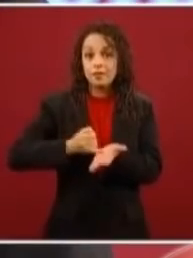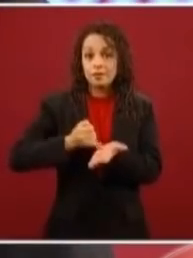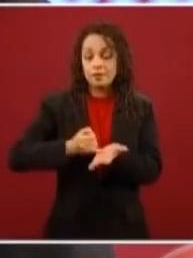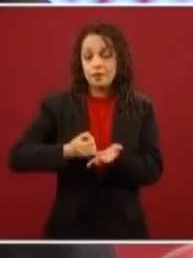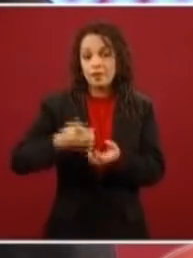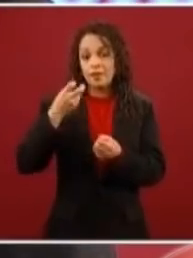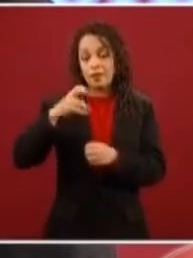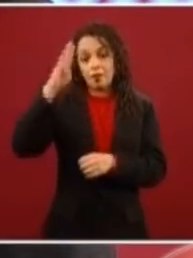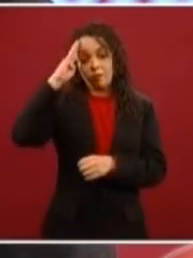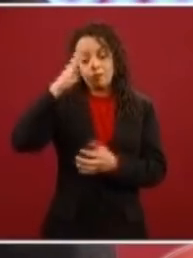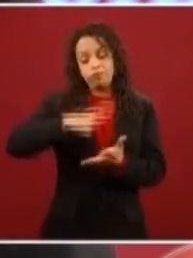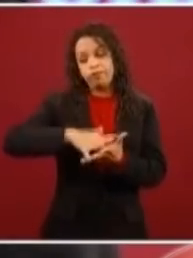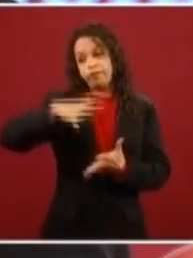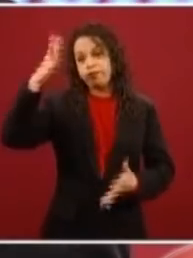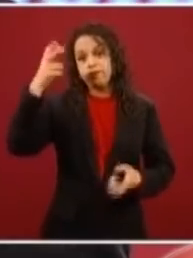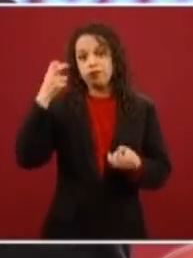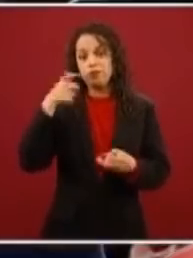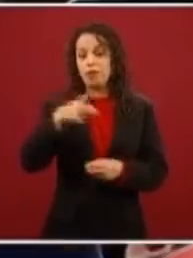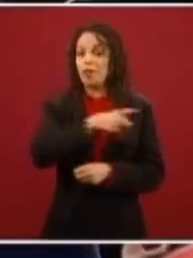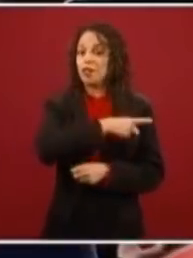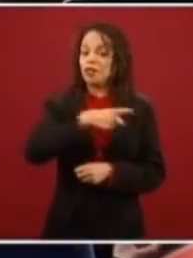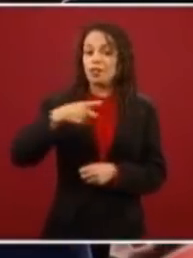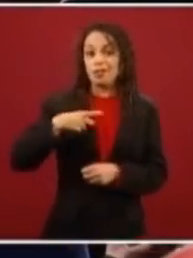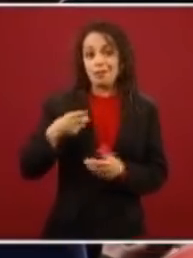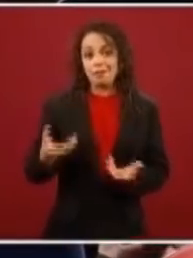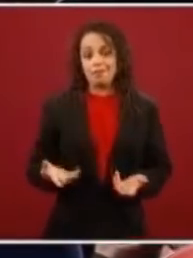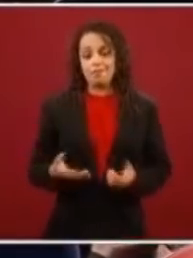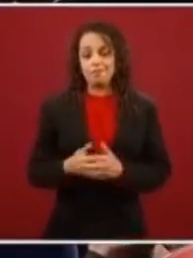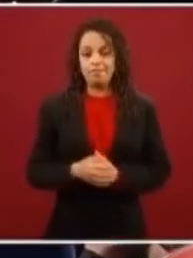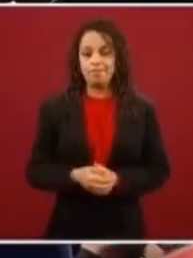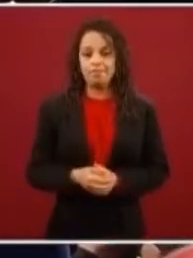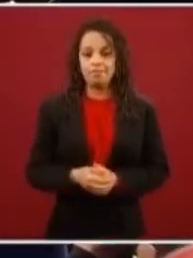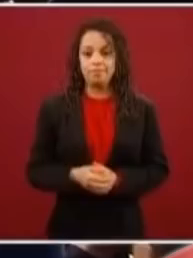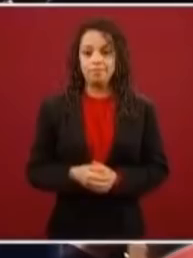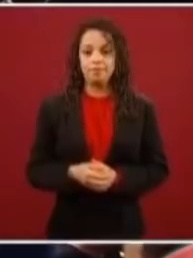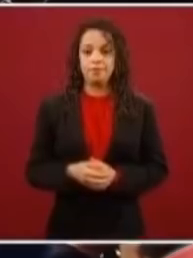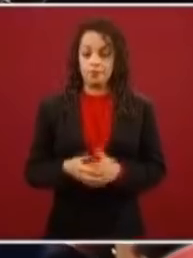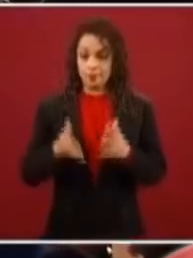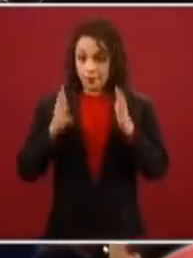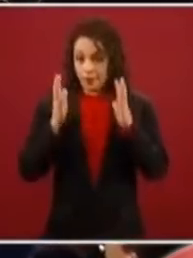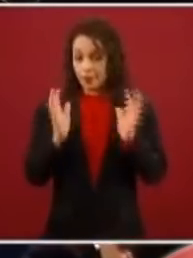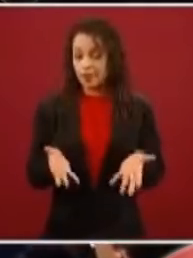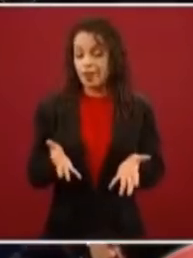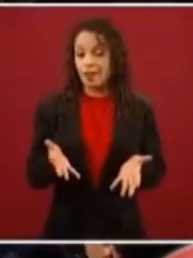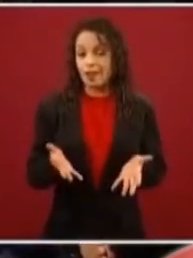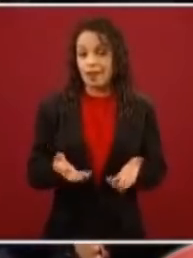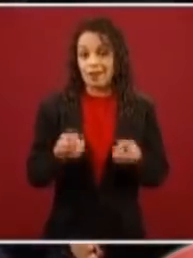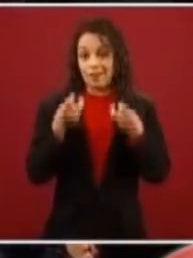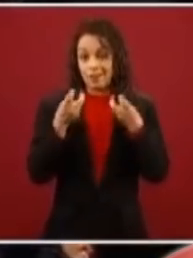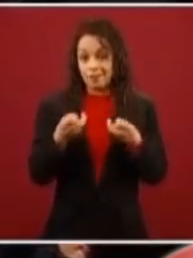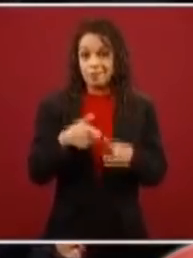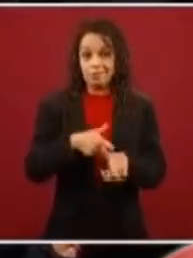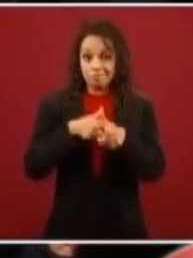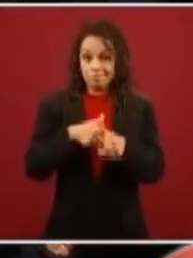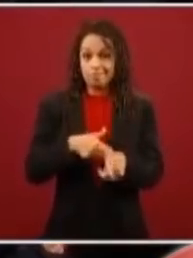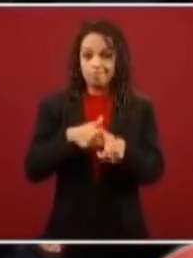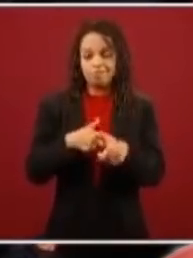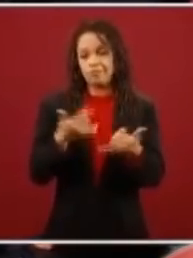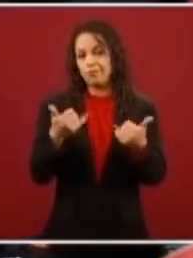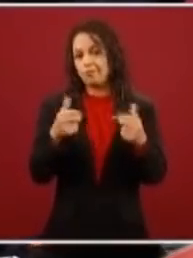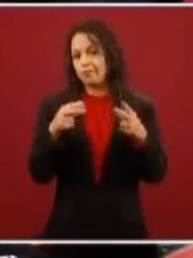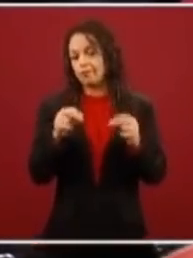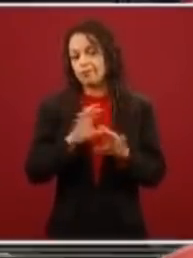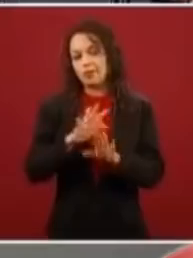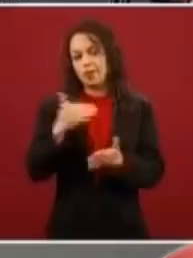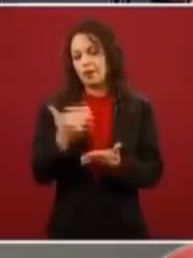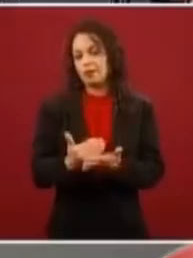esa enorme deuda. Entonces, ya esa política no la podemos continuar. En